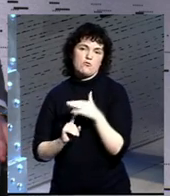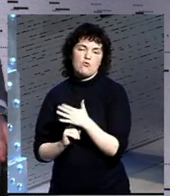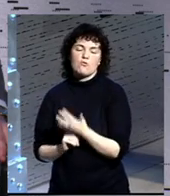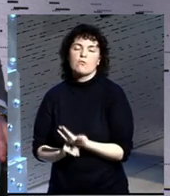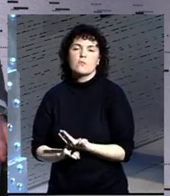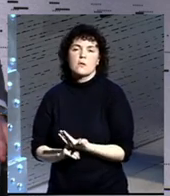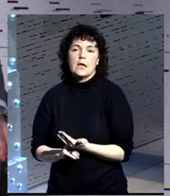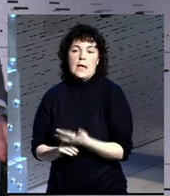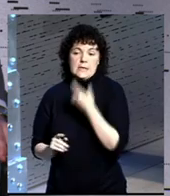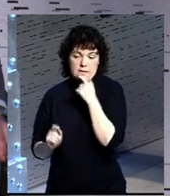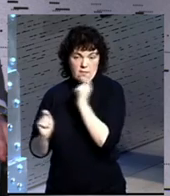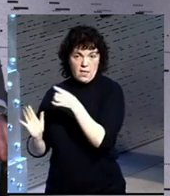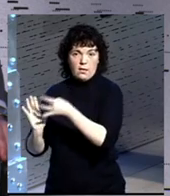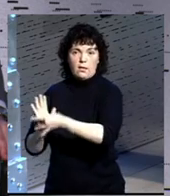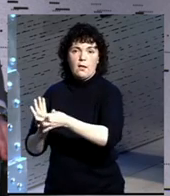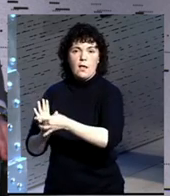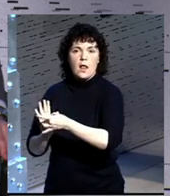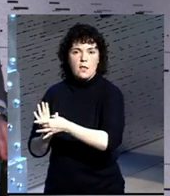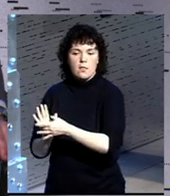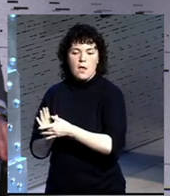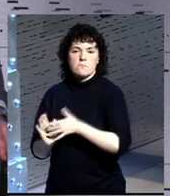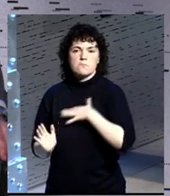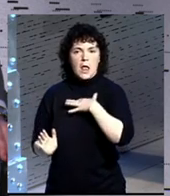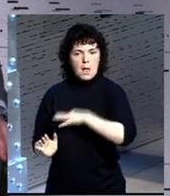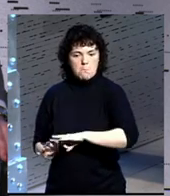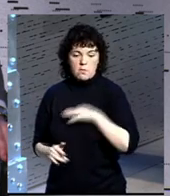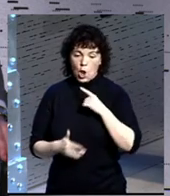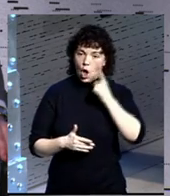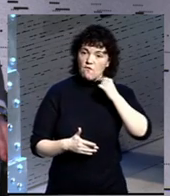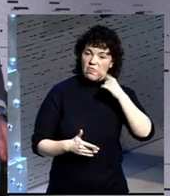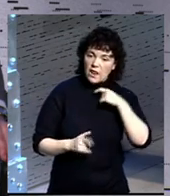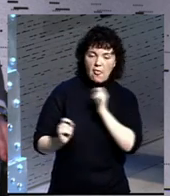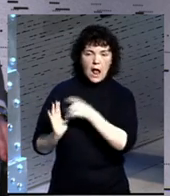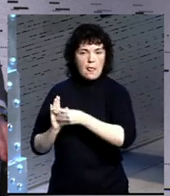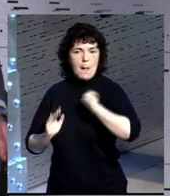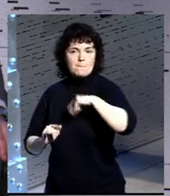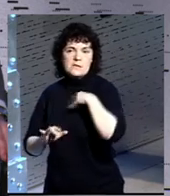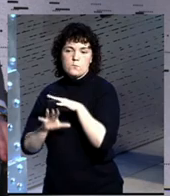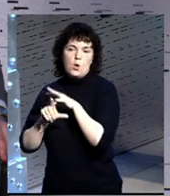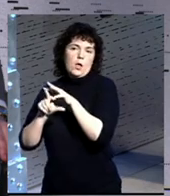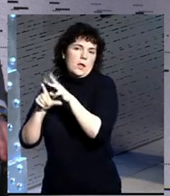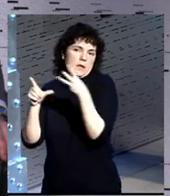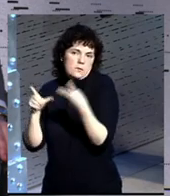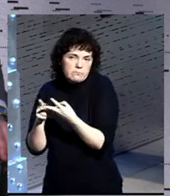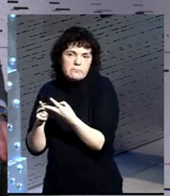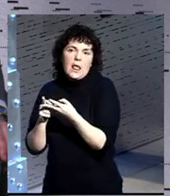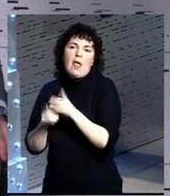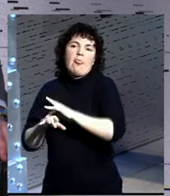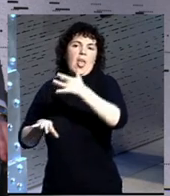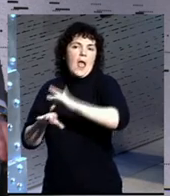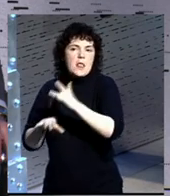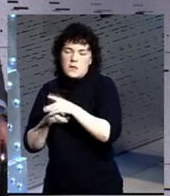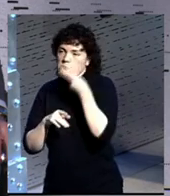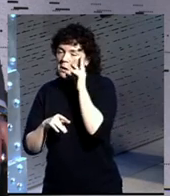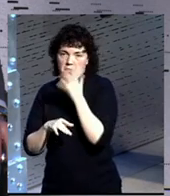capaz de llevar esa calidad que eres capaz de entregar en oficina, seguirla entregando en el canal digital, y una experiencia similar. Yo